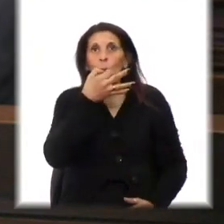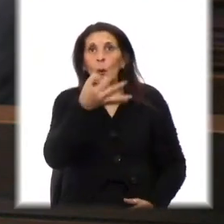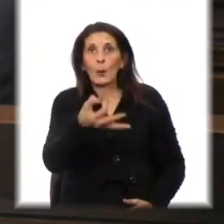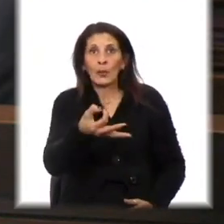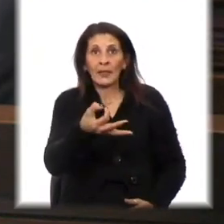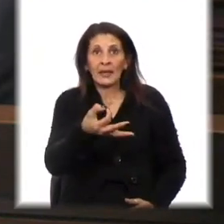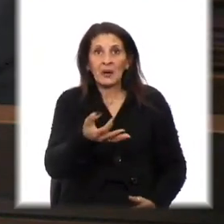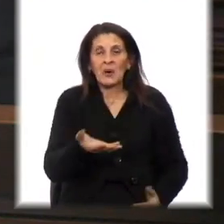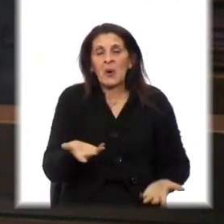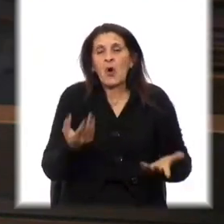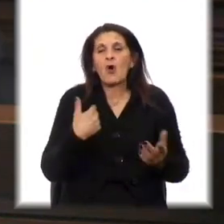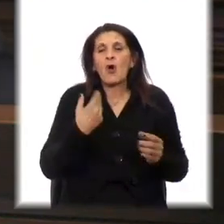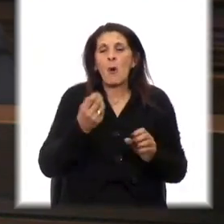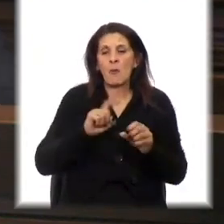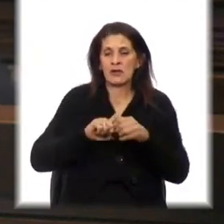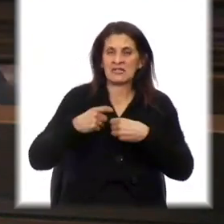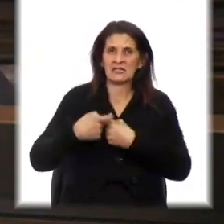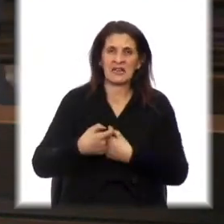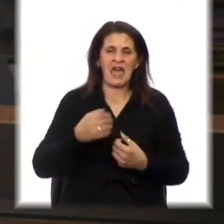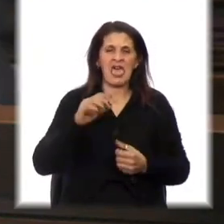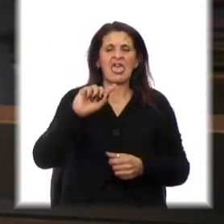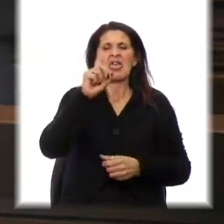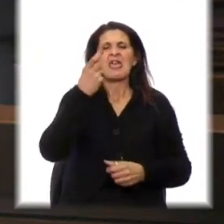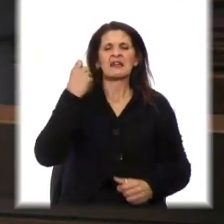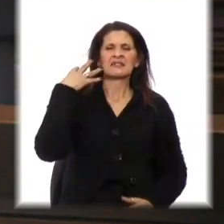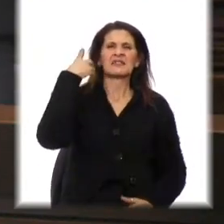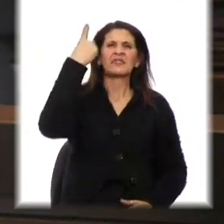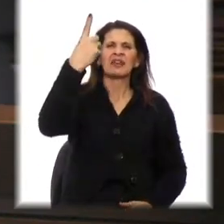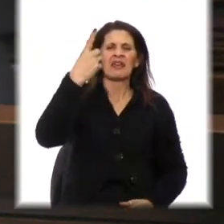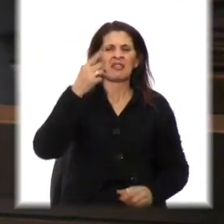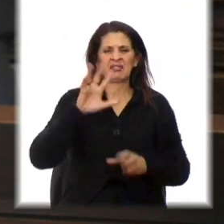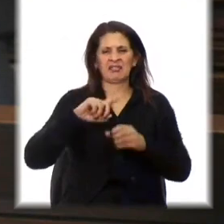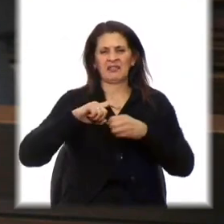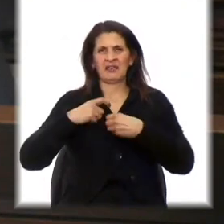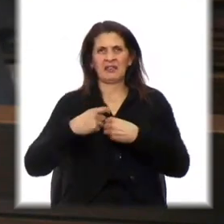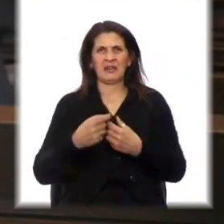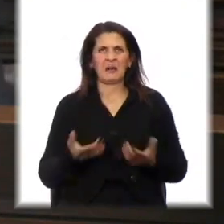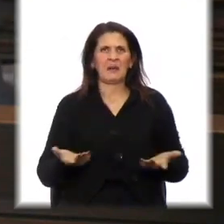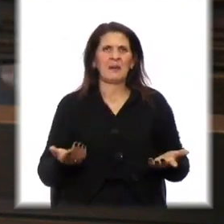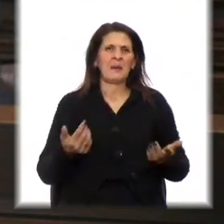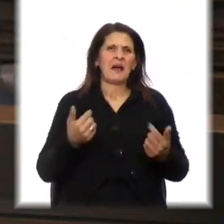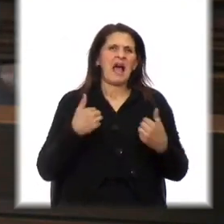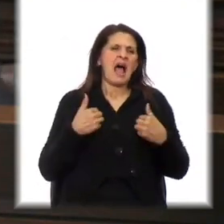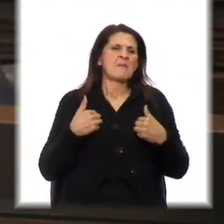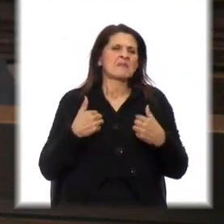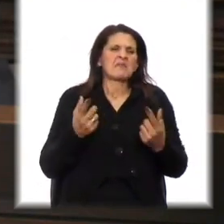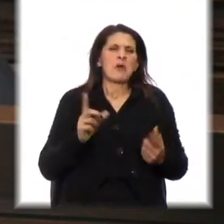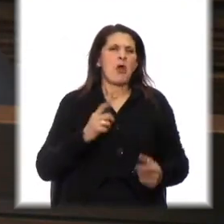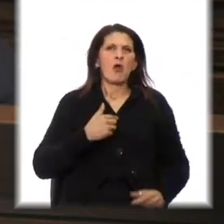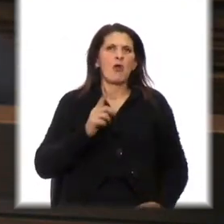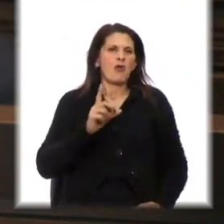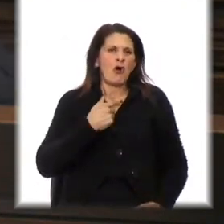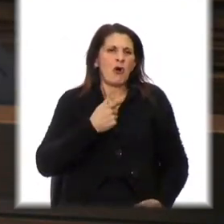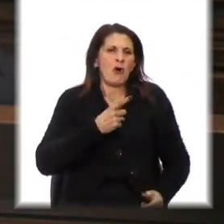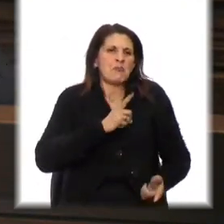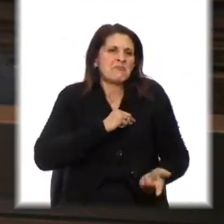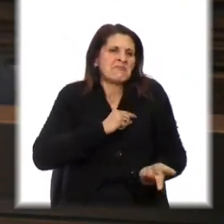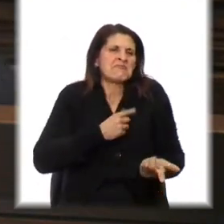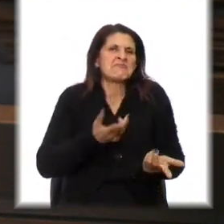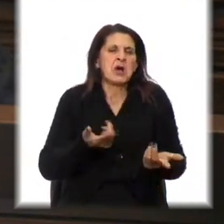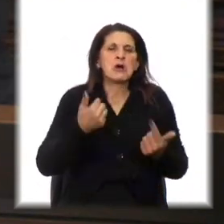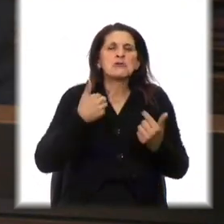ex dirigente sindical ex dirigente gremial a mí por ese lado no no me duele en prendas yo fui